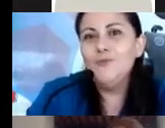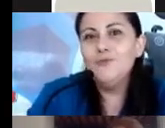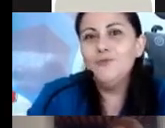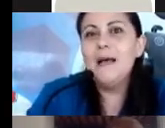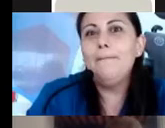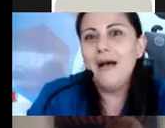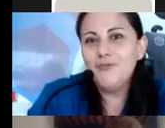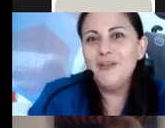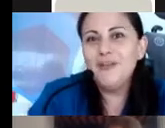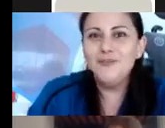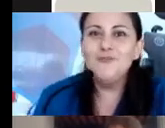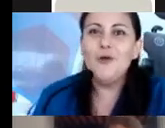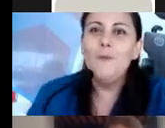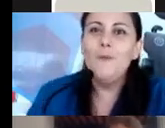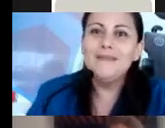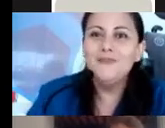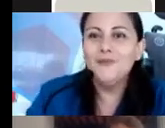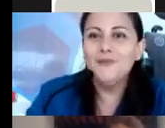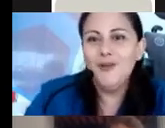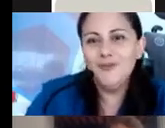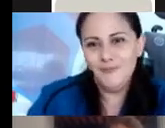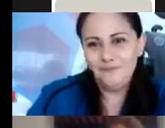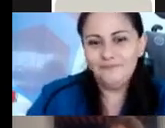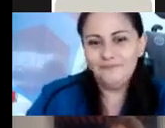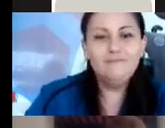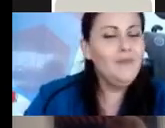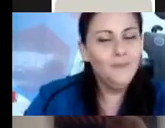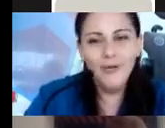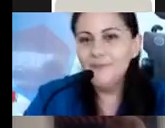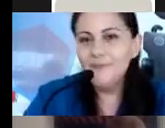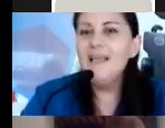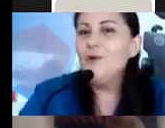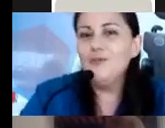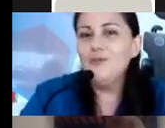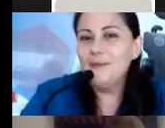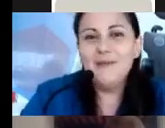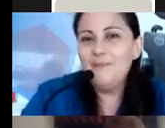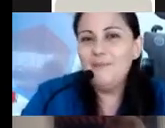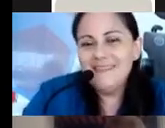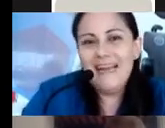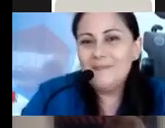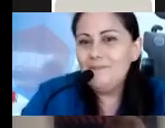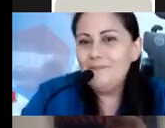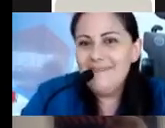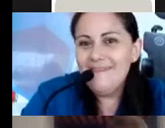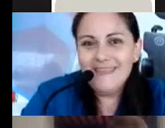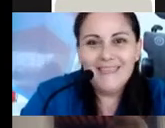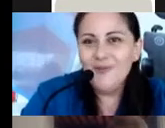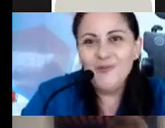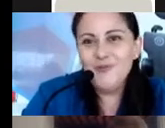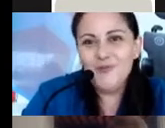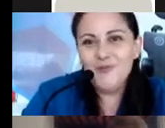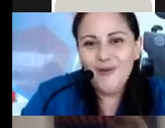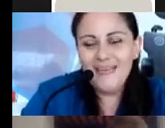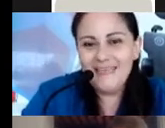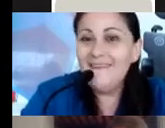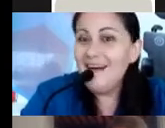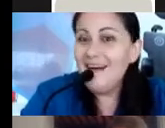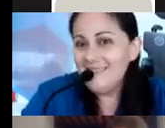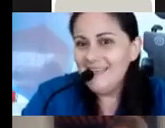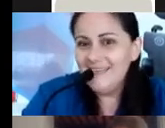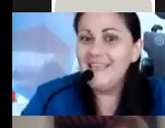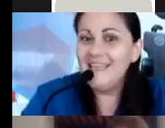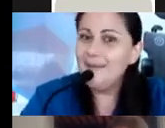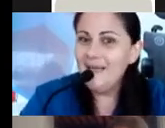un zapato que tiene un tacón más alto que el otro. Bueno, cuando estamos de pies ya las piernas ya no son esa